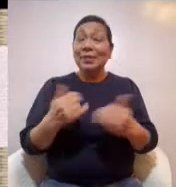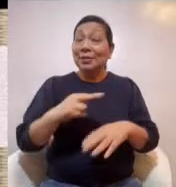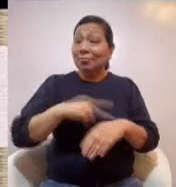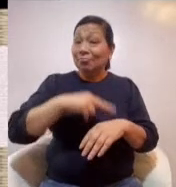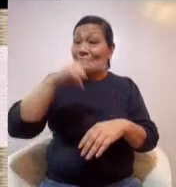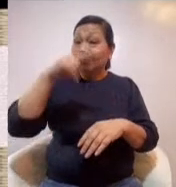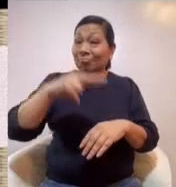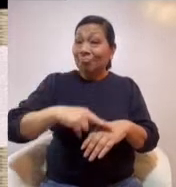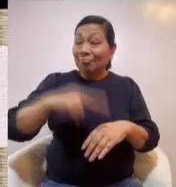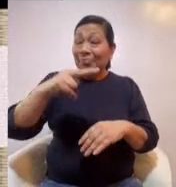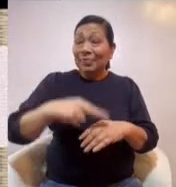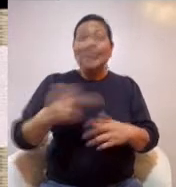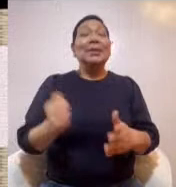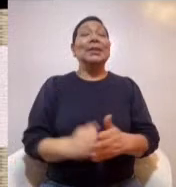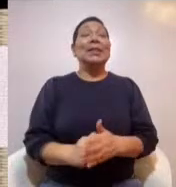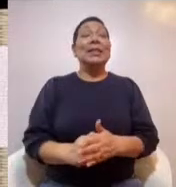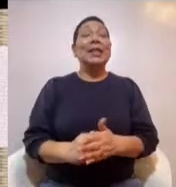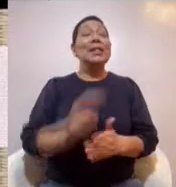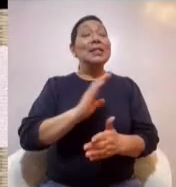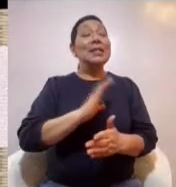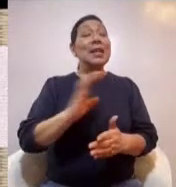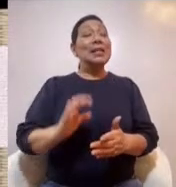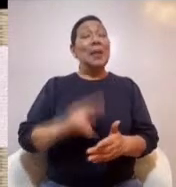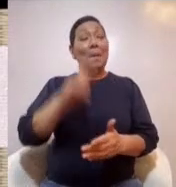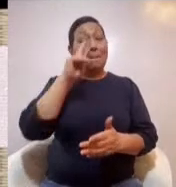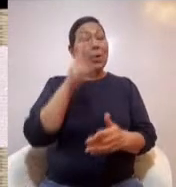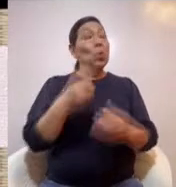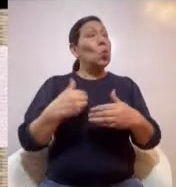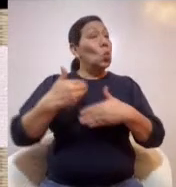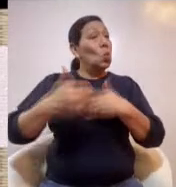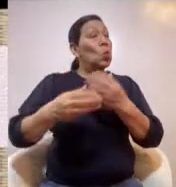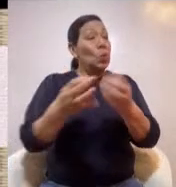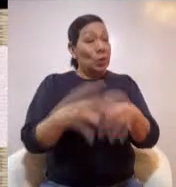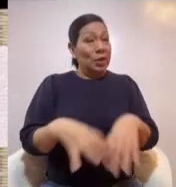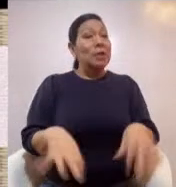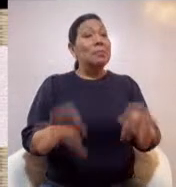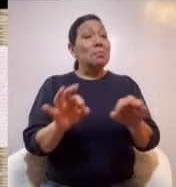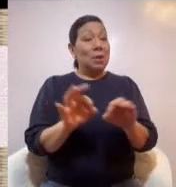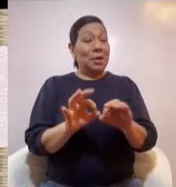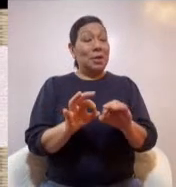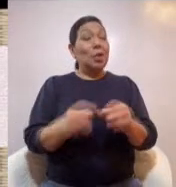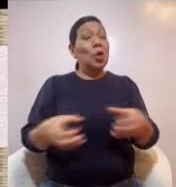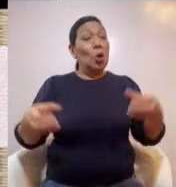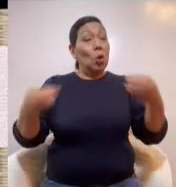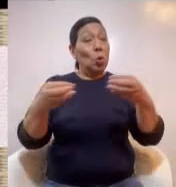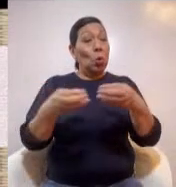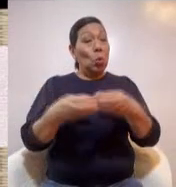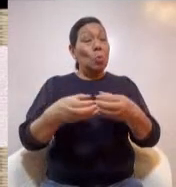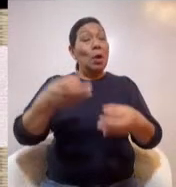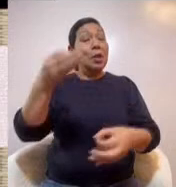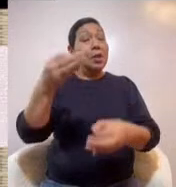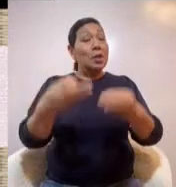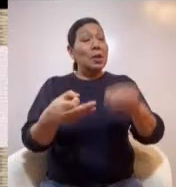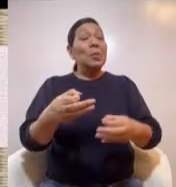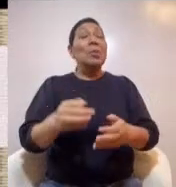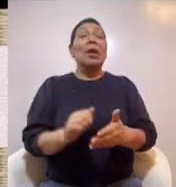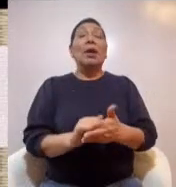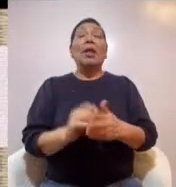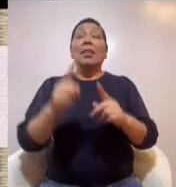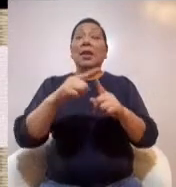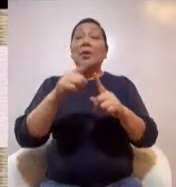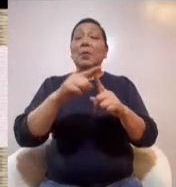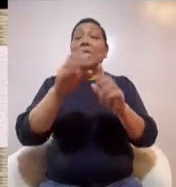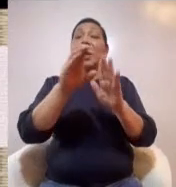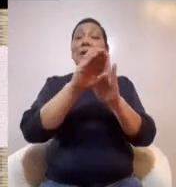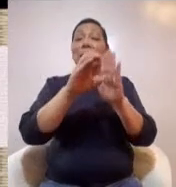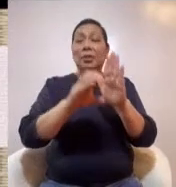efectivamente en la región y también en el ámbito del Estado peruano hay avances importantes. Tenemos una Comisión de Justicia de Género,